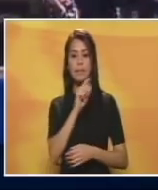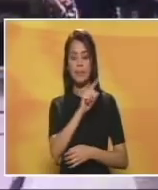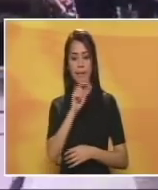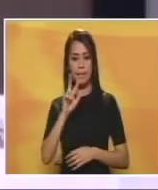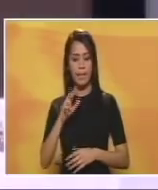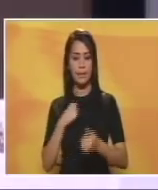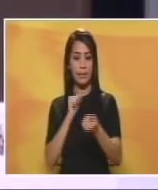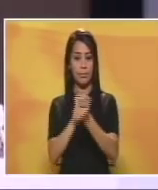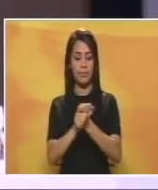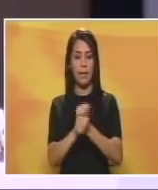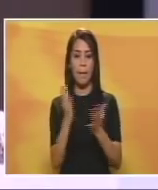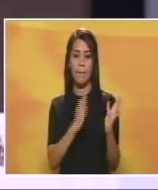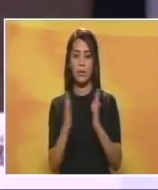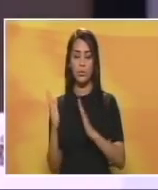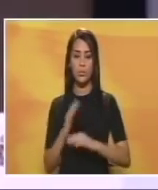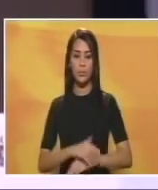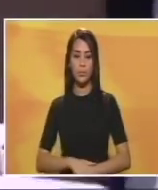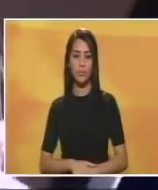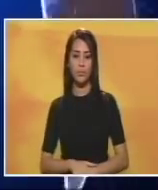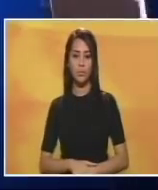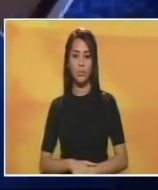forma preventiva desde marzo.